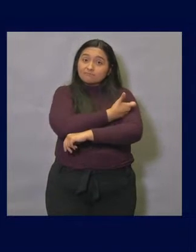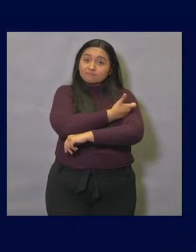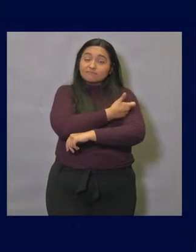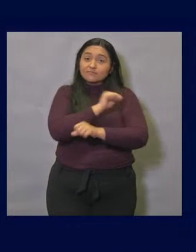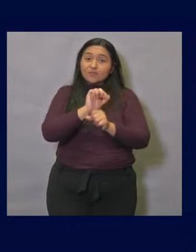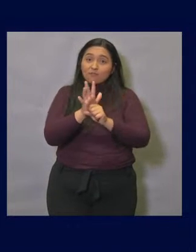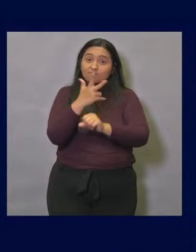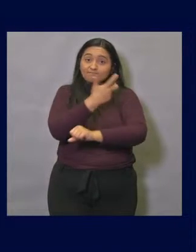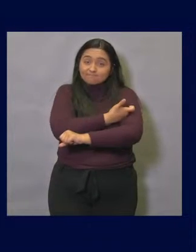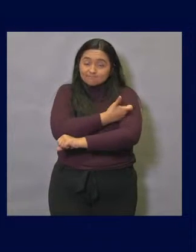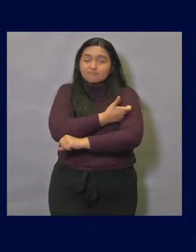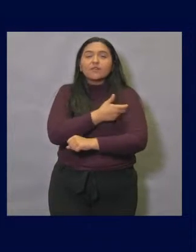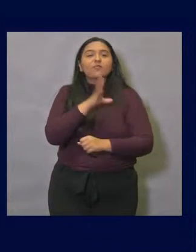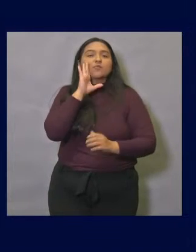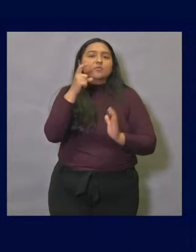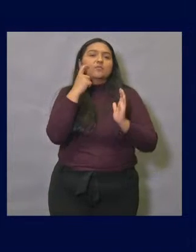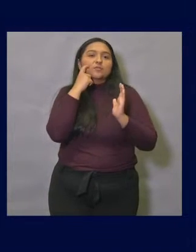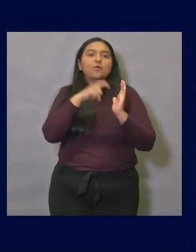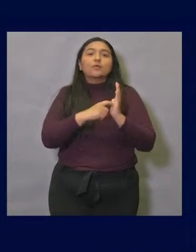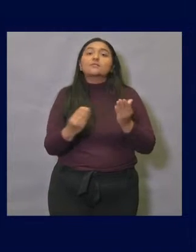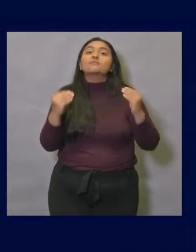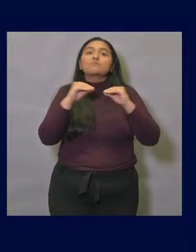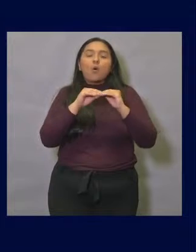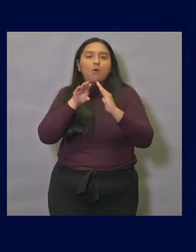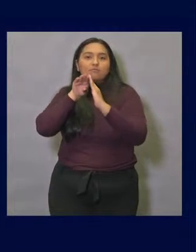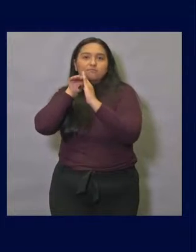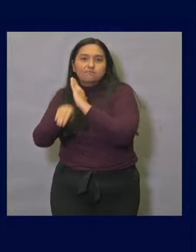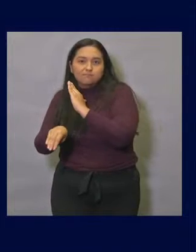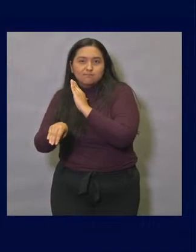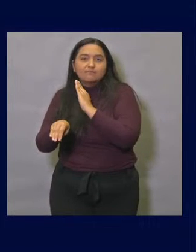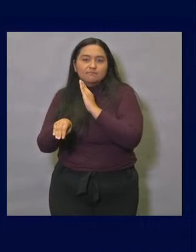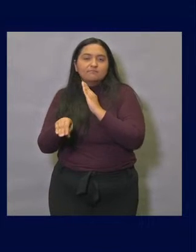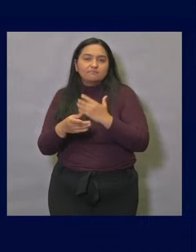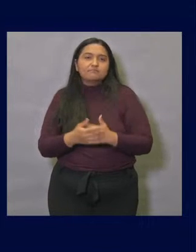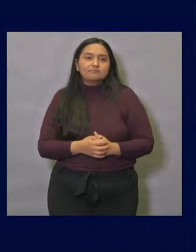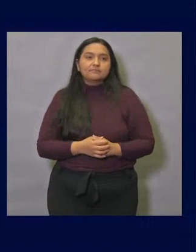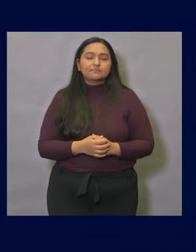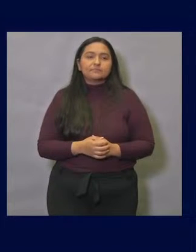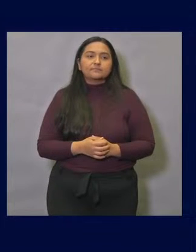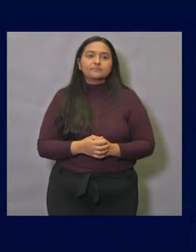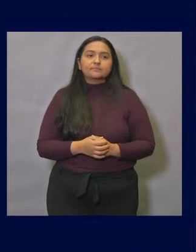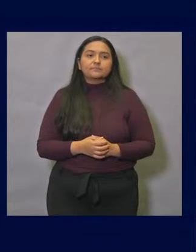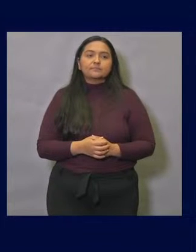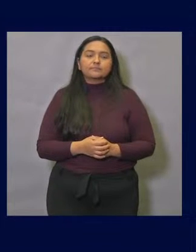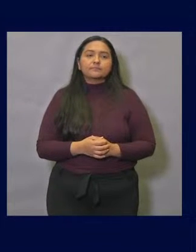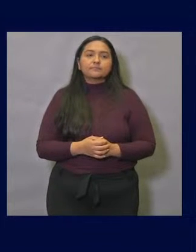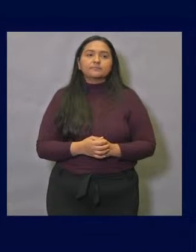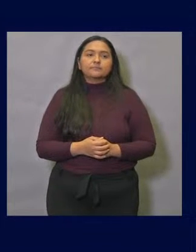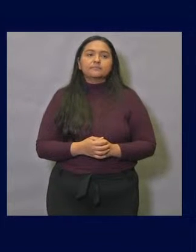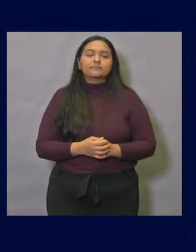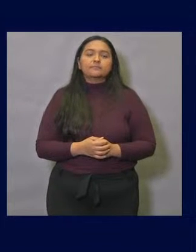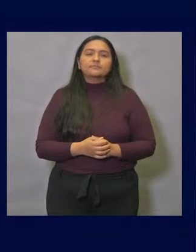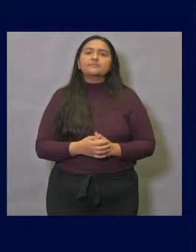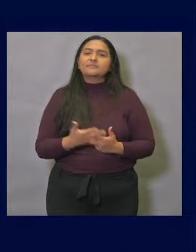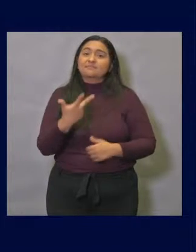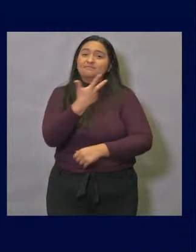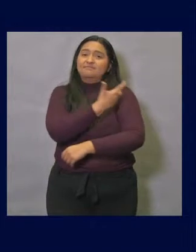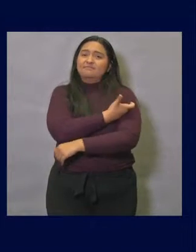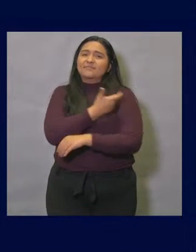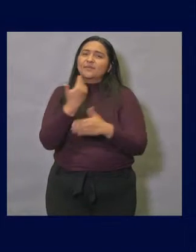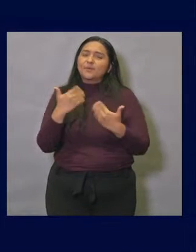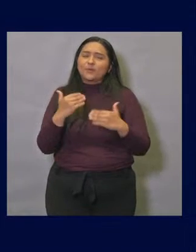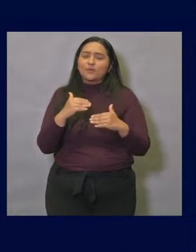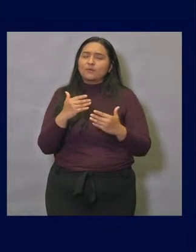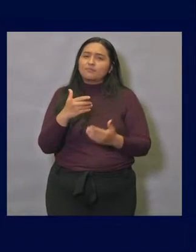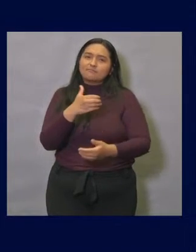disminución igualmente marcada en sus tasas de hospitalización. Dado lo poderosas que son estas vacunas para